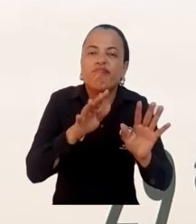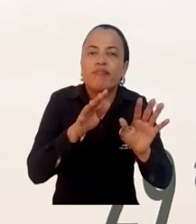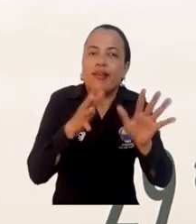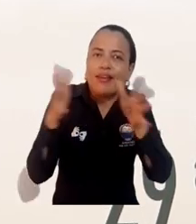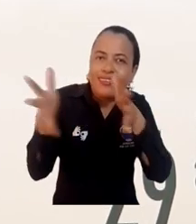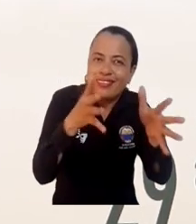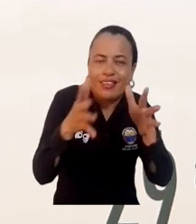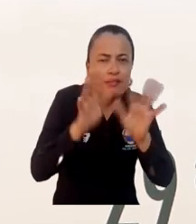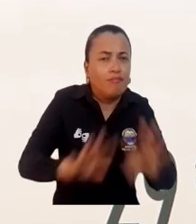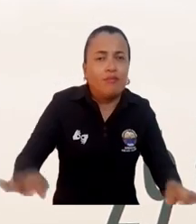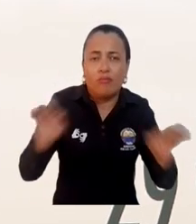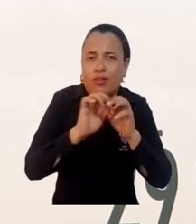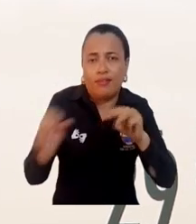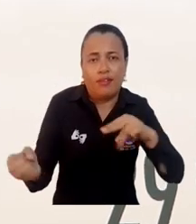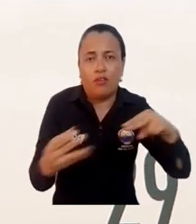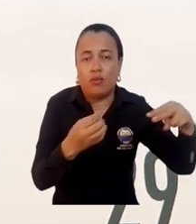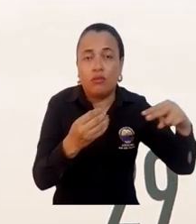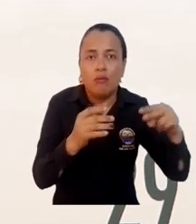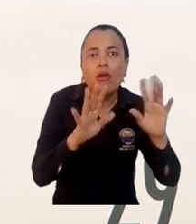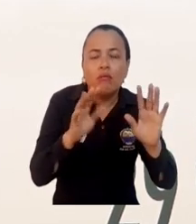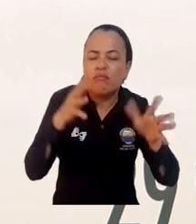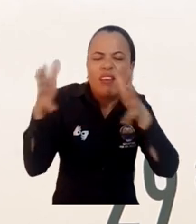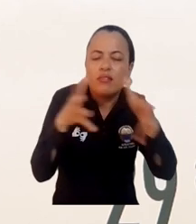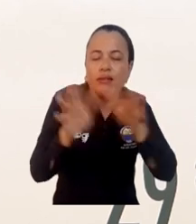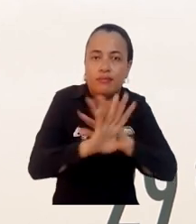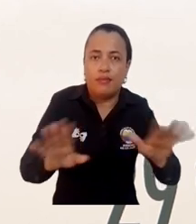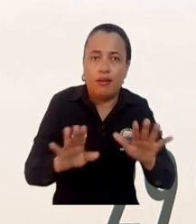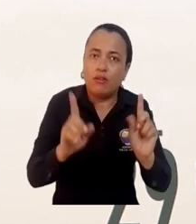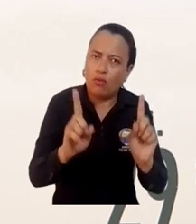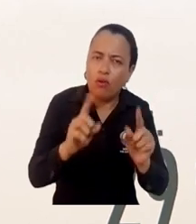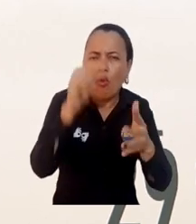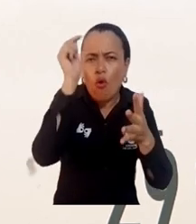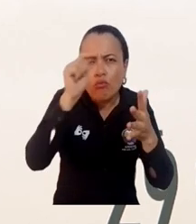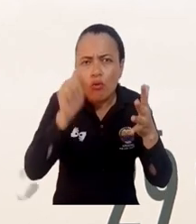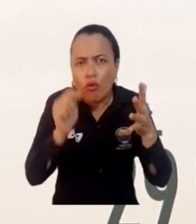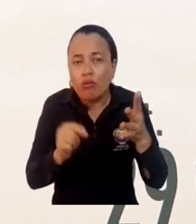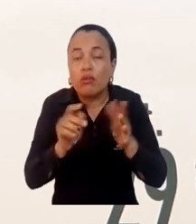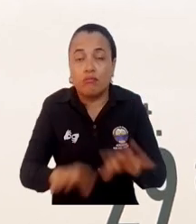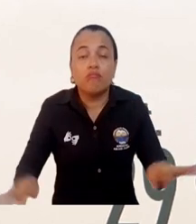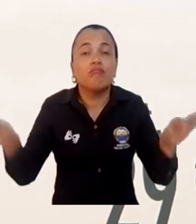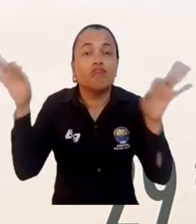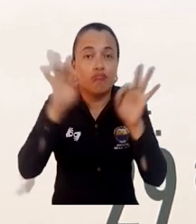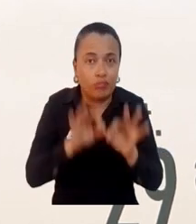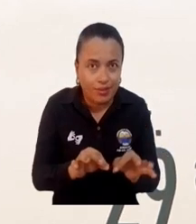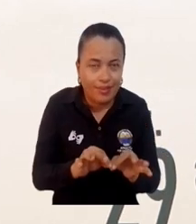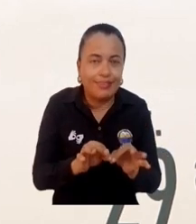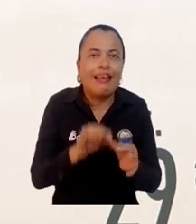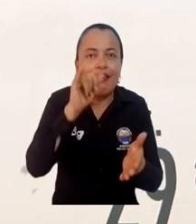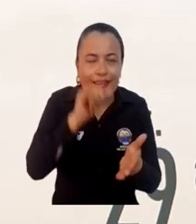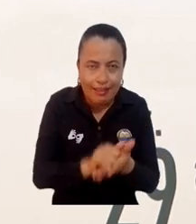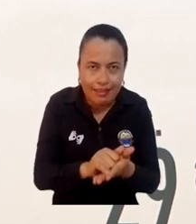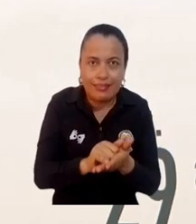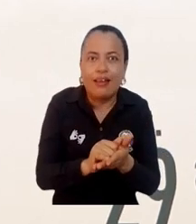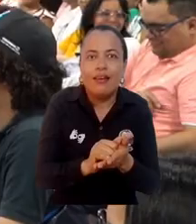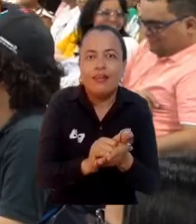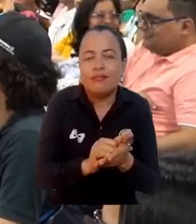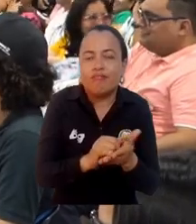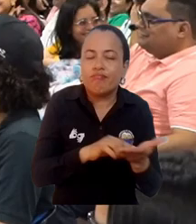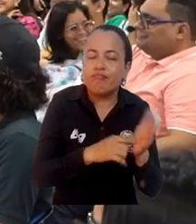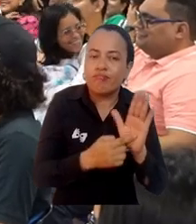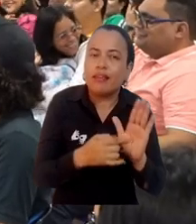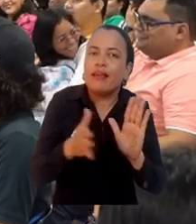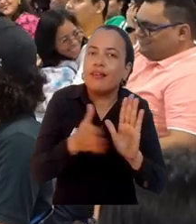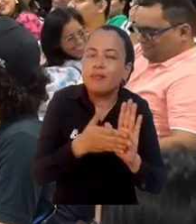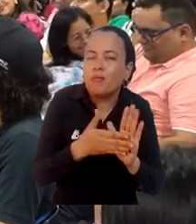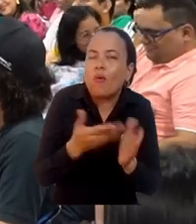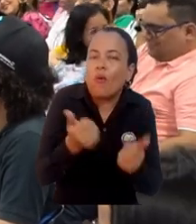transmisión de contenidos es algo importante en la educación, pero no es lo único importante. Hay muchas otras cosas importantes y